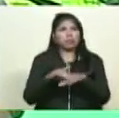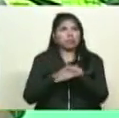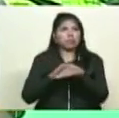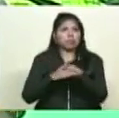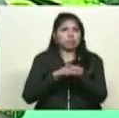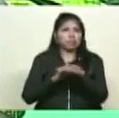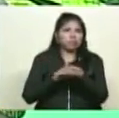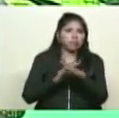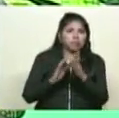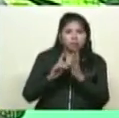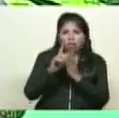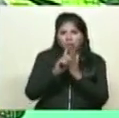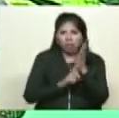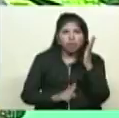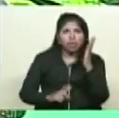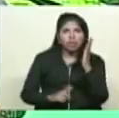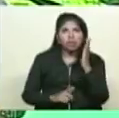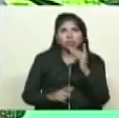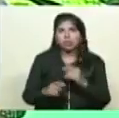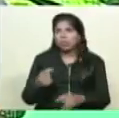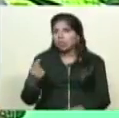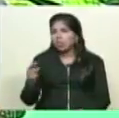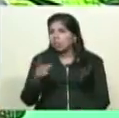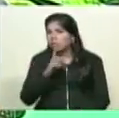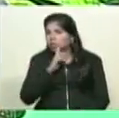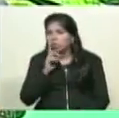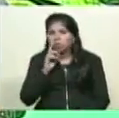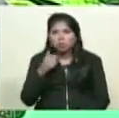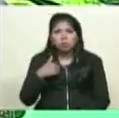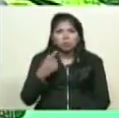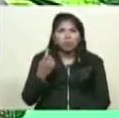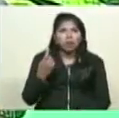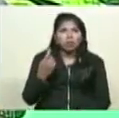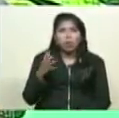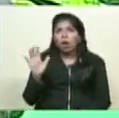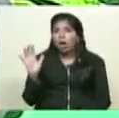nombro alguno. ¿Hay otro constituyente que no haya nombrado? ¿Ah?